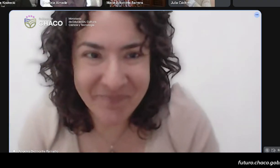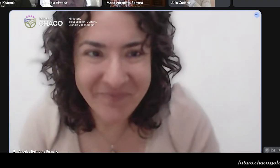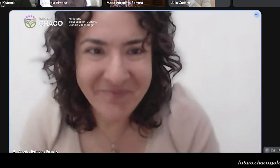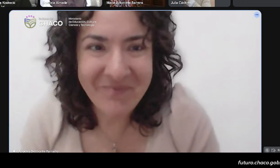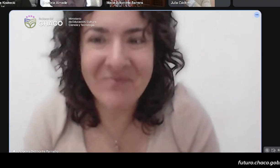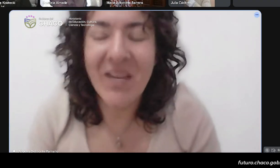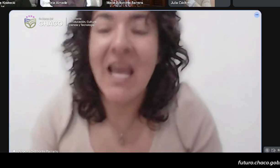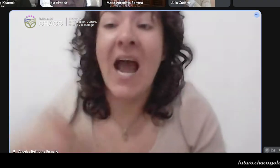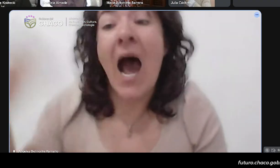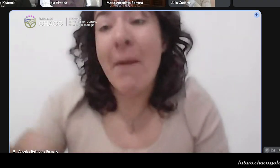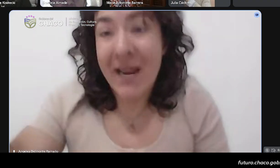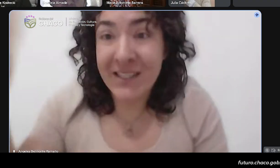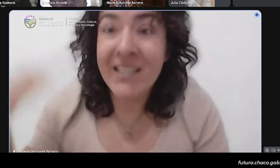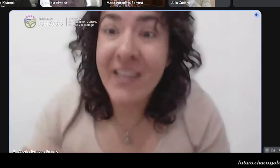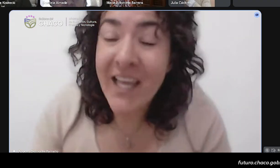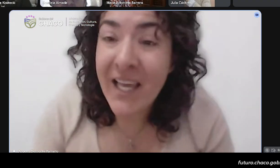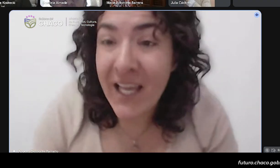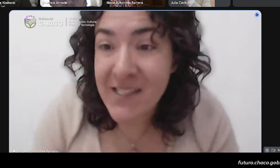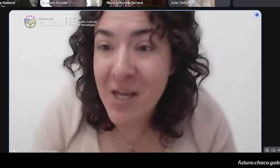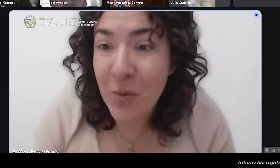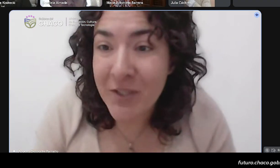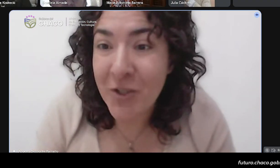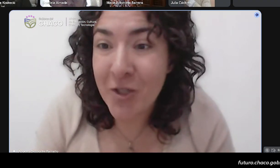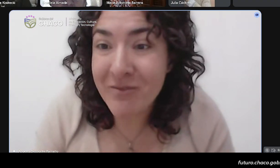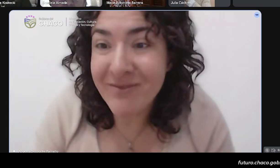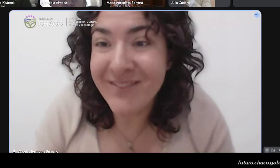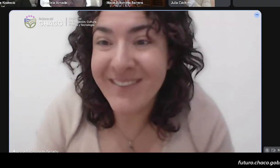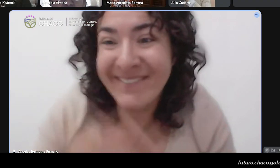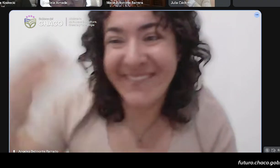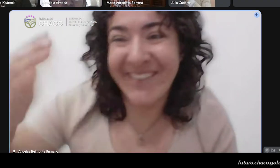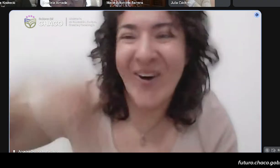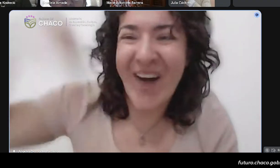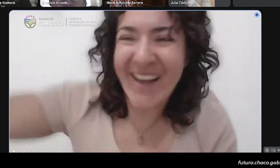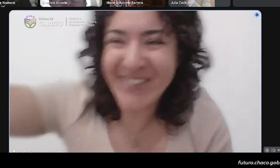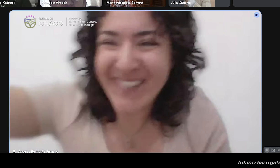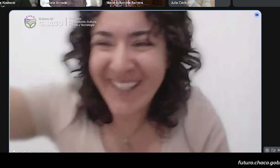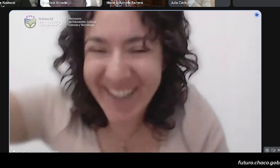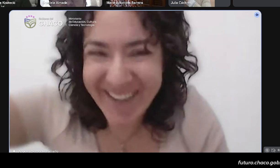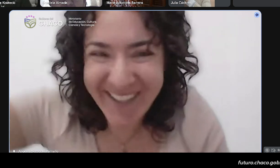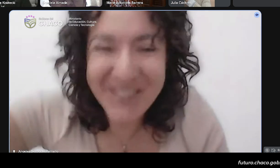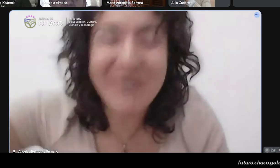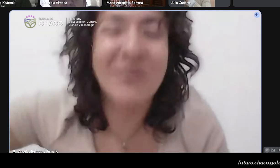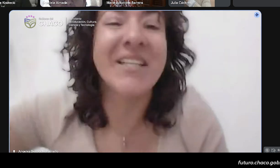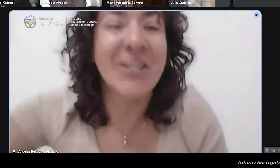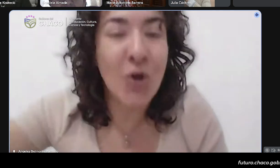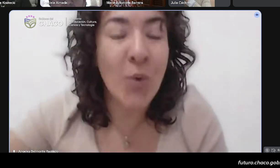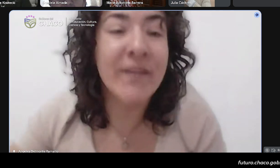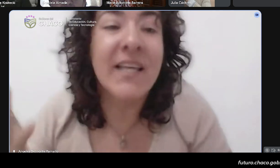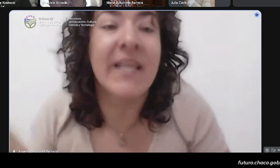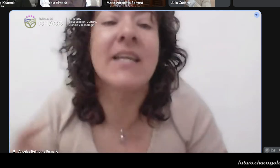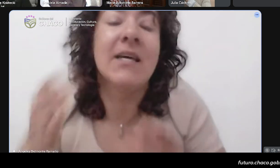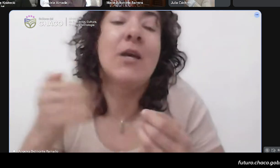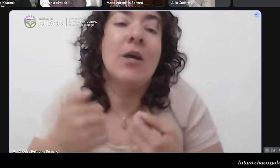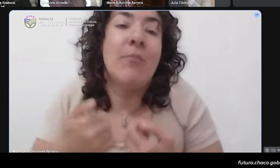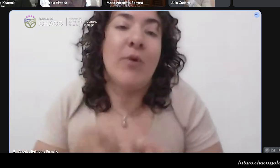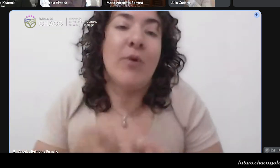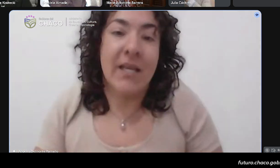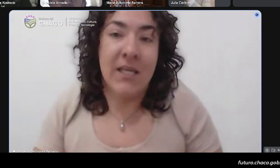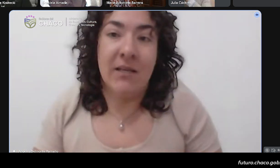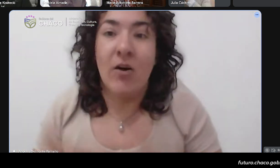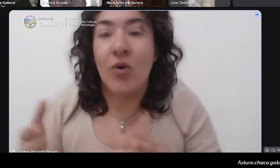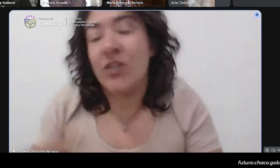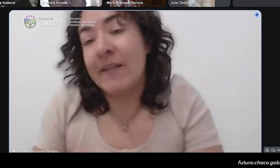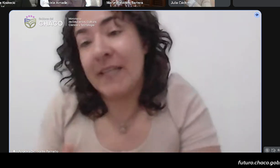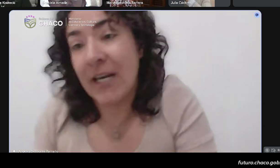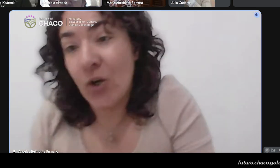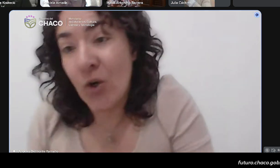civiles. A partir de esa cuestión, los años siguientes fui teniendo en cuenta de por